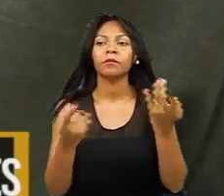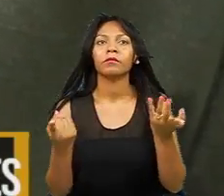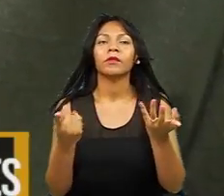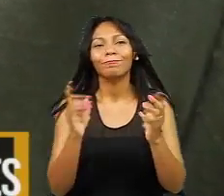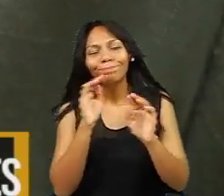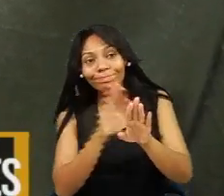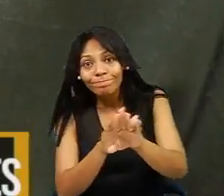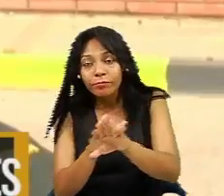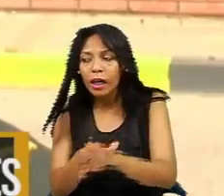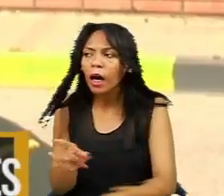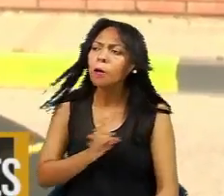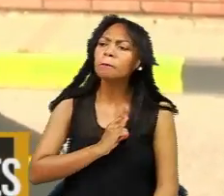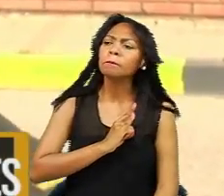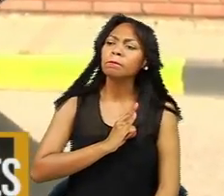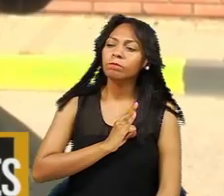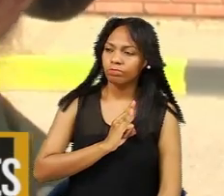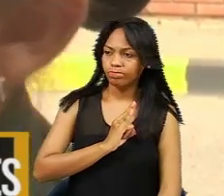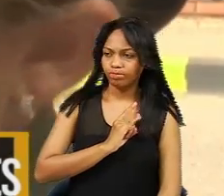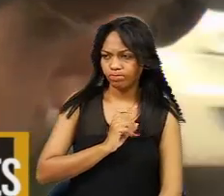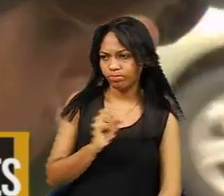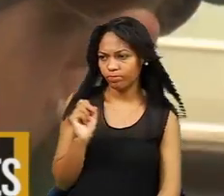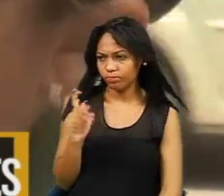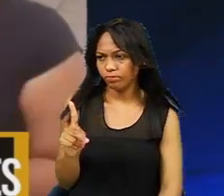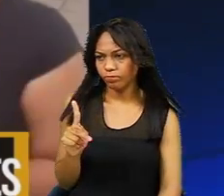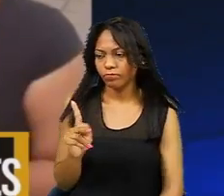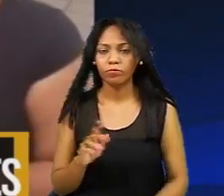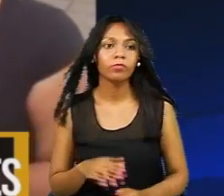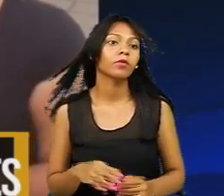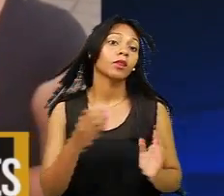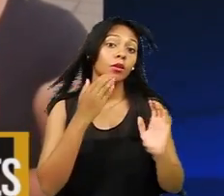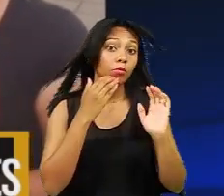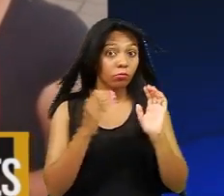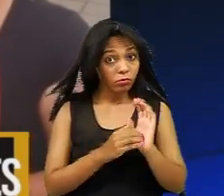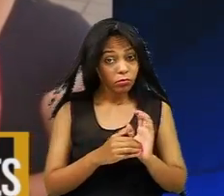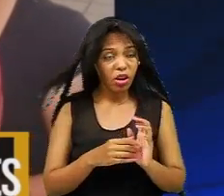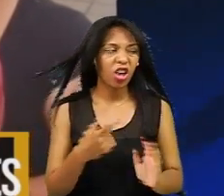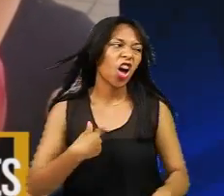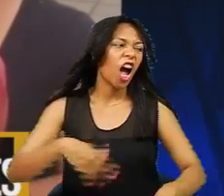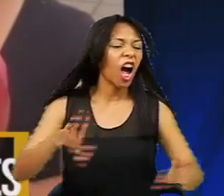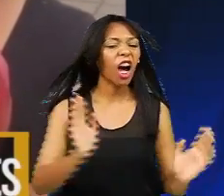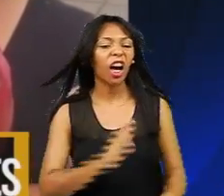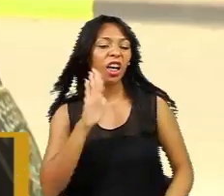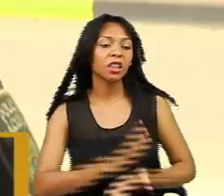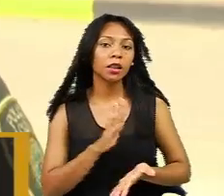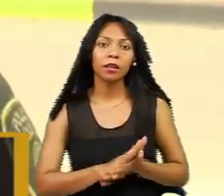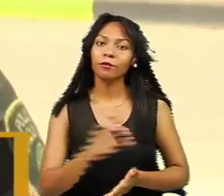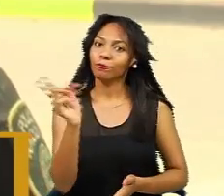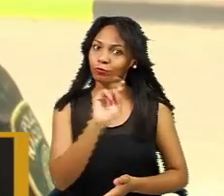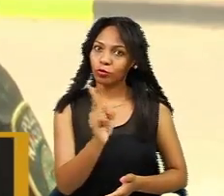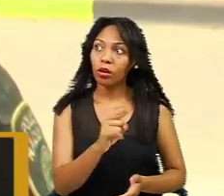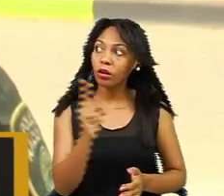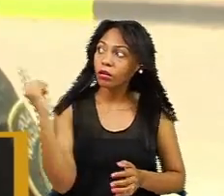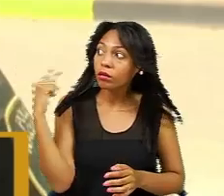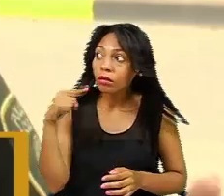autoridades invitaron a la comunidad a no dar papaya y hacer uso de los dispositivos en lugares seguros. Asimismo, una